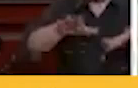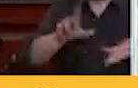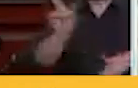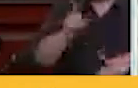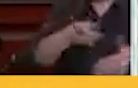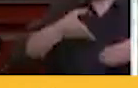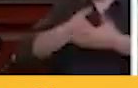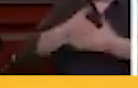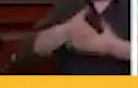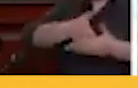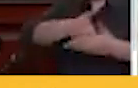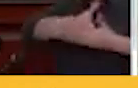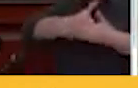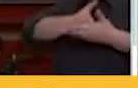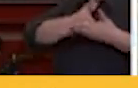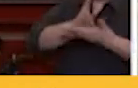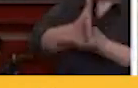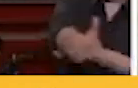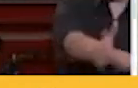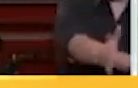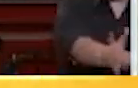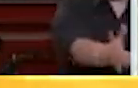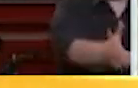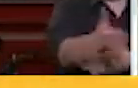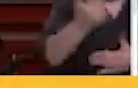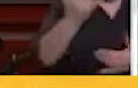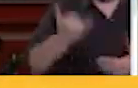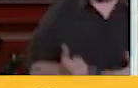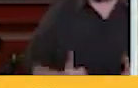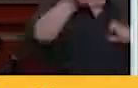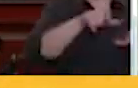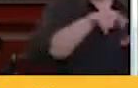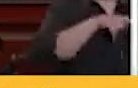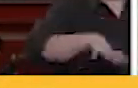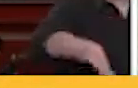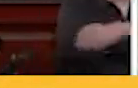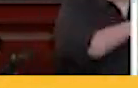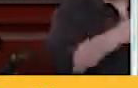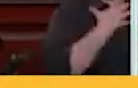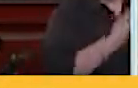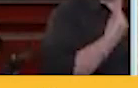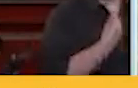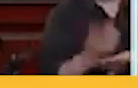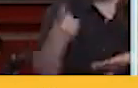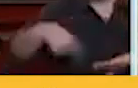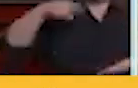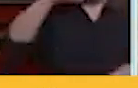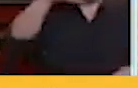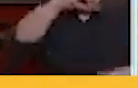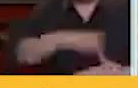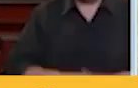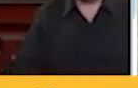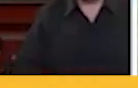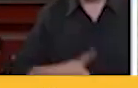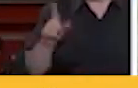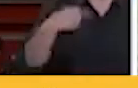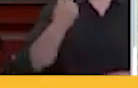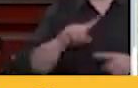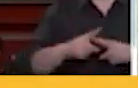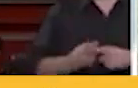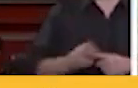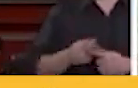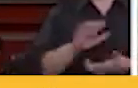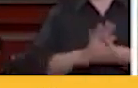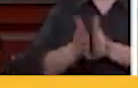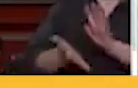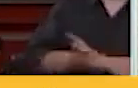la de Santa Fe que el gobierno nacional le debe a Santa Fe. A nosotros el gobierno nacional nos debe 600.000 millones, con lo cual también